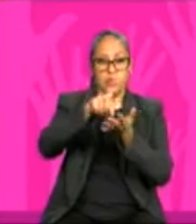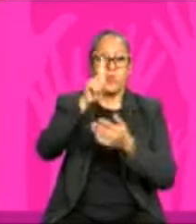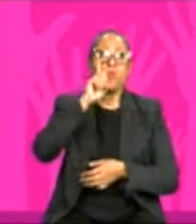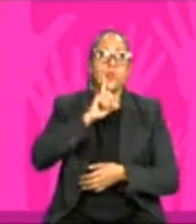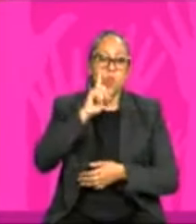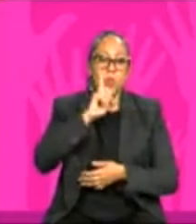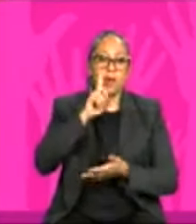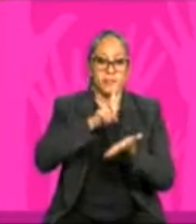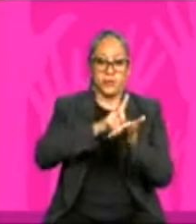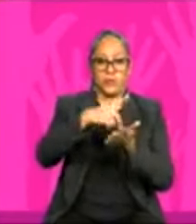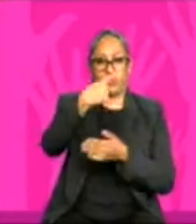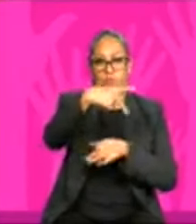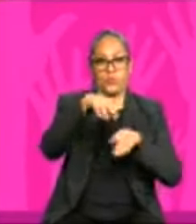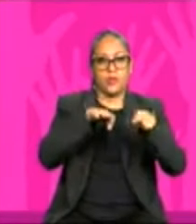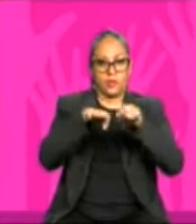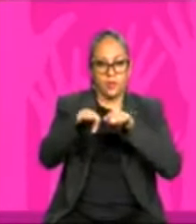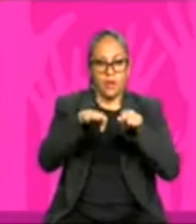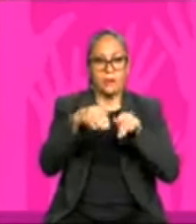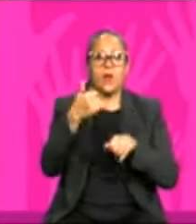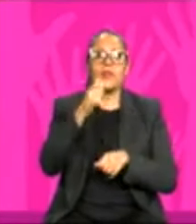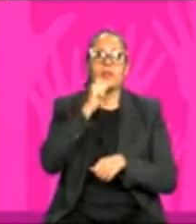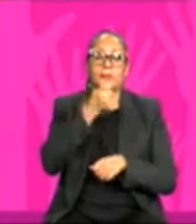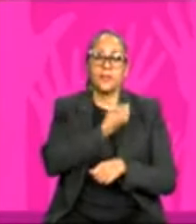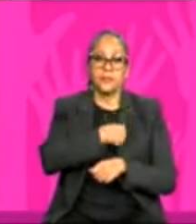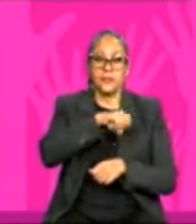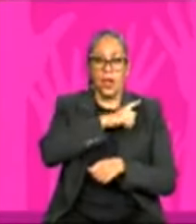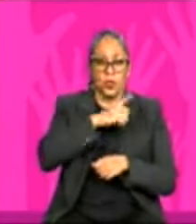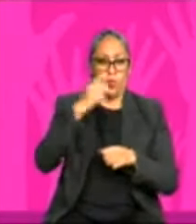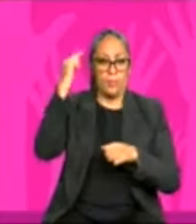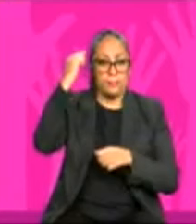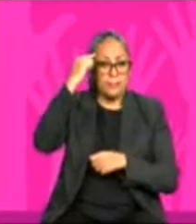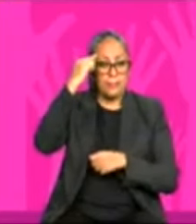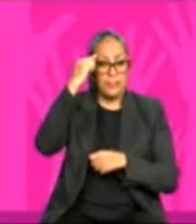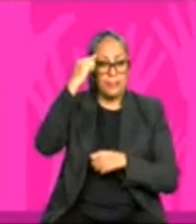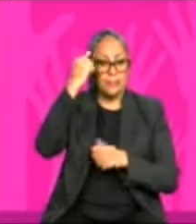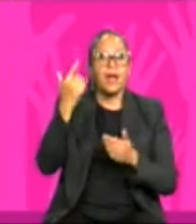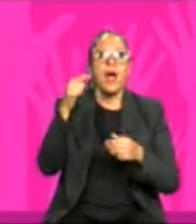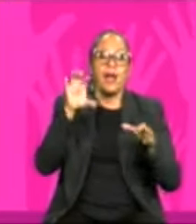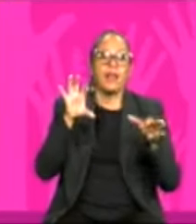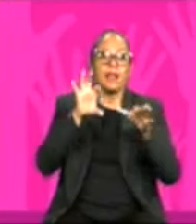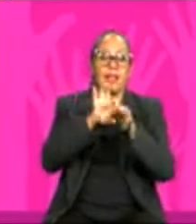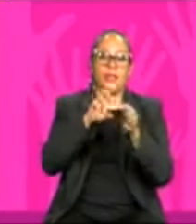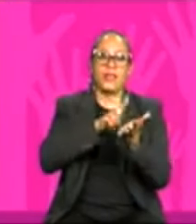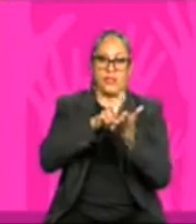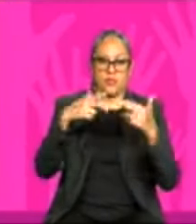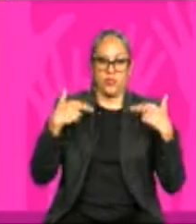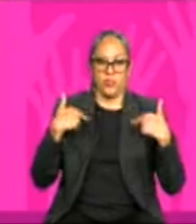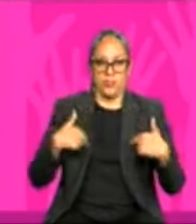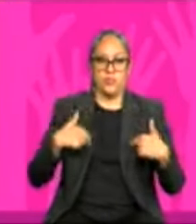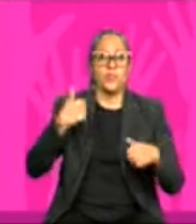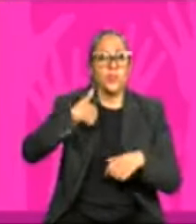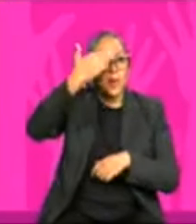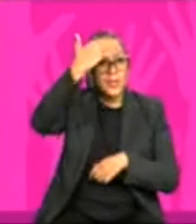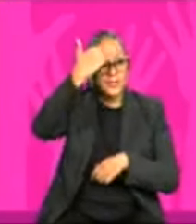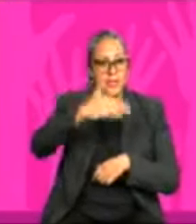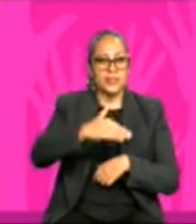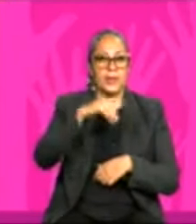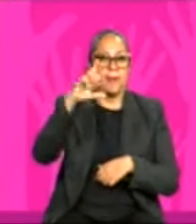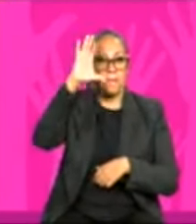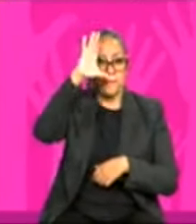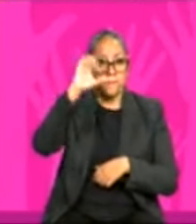derechos laborales y la salud mental como un derecho humano. Sé que Morelos quiere una